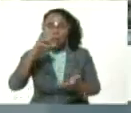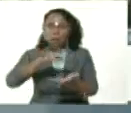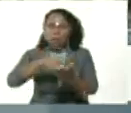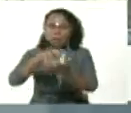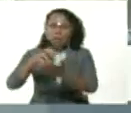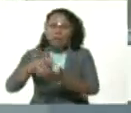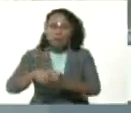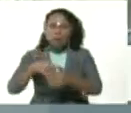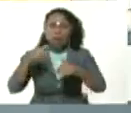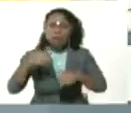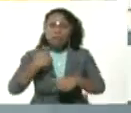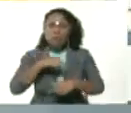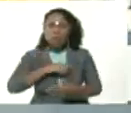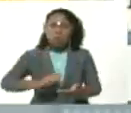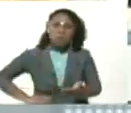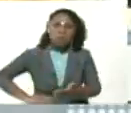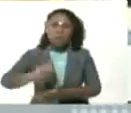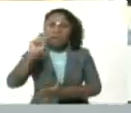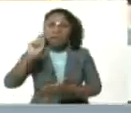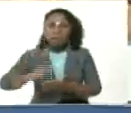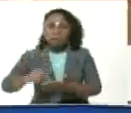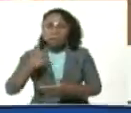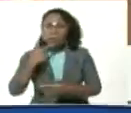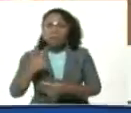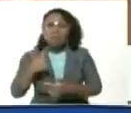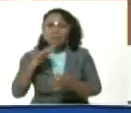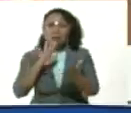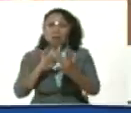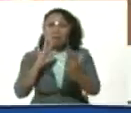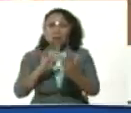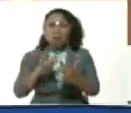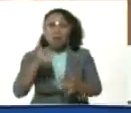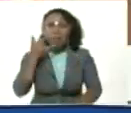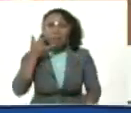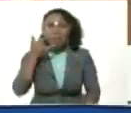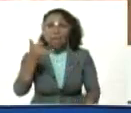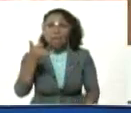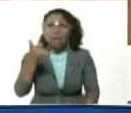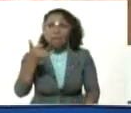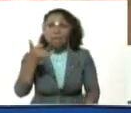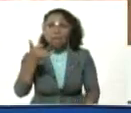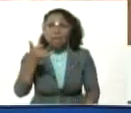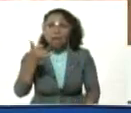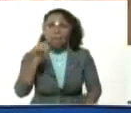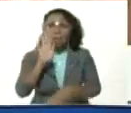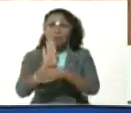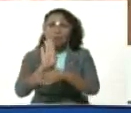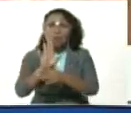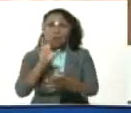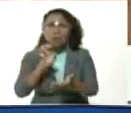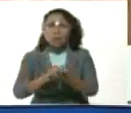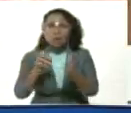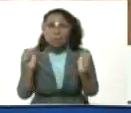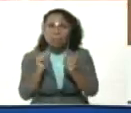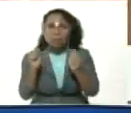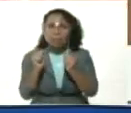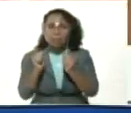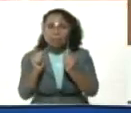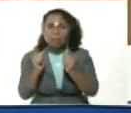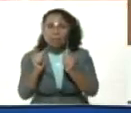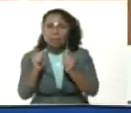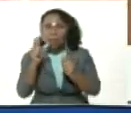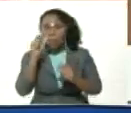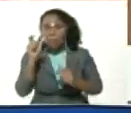Aquí voy a firmar. Me dicen que tenemos conectado por el teléfono al protector del Estado Mérida, Jason